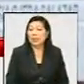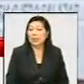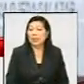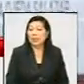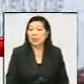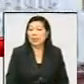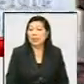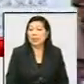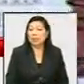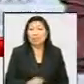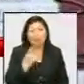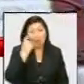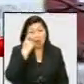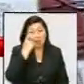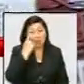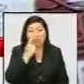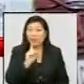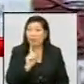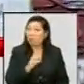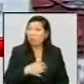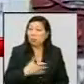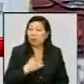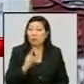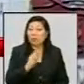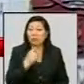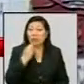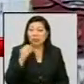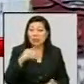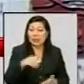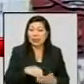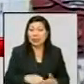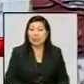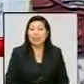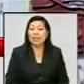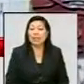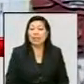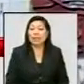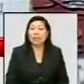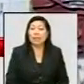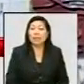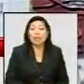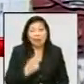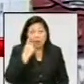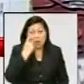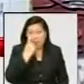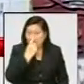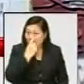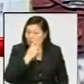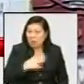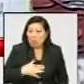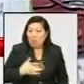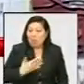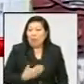para oftalmología, para ser colocado intraocular.